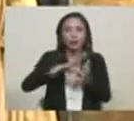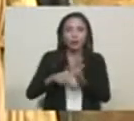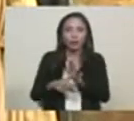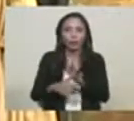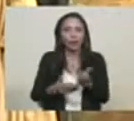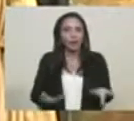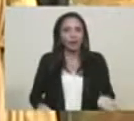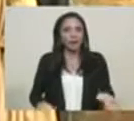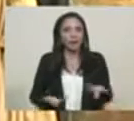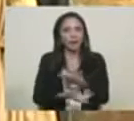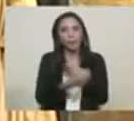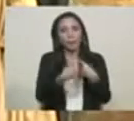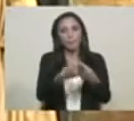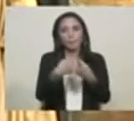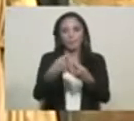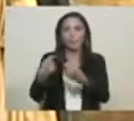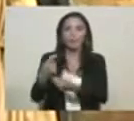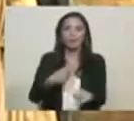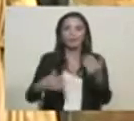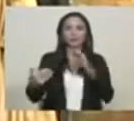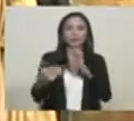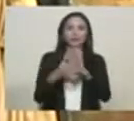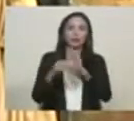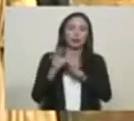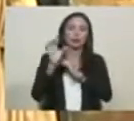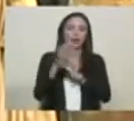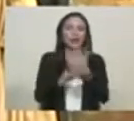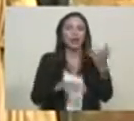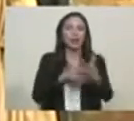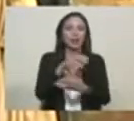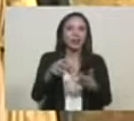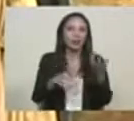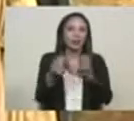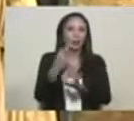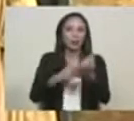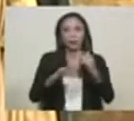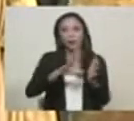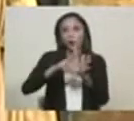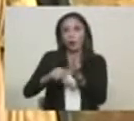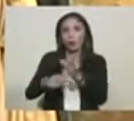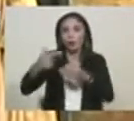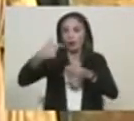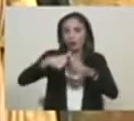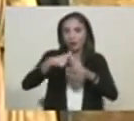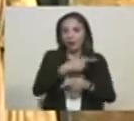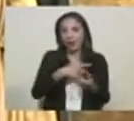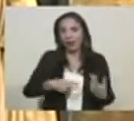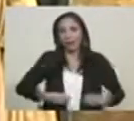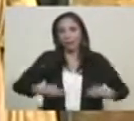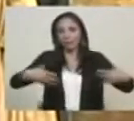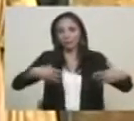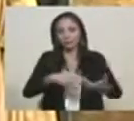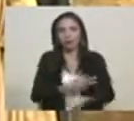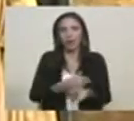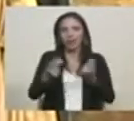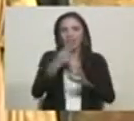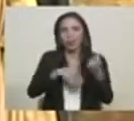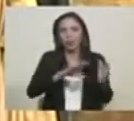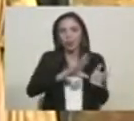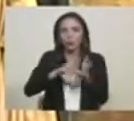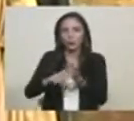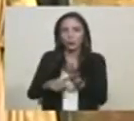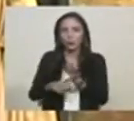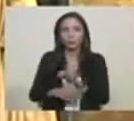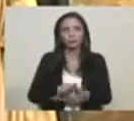para sus tiendas además su juego sucio contra el país y su guerra económica además nos roban la casualidad para financiar la guerra contra el país